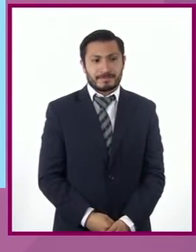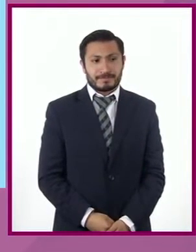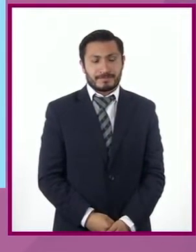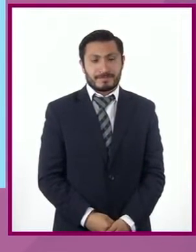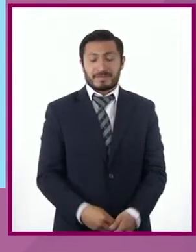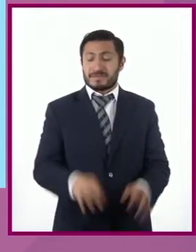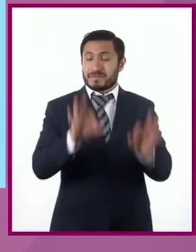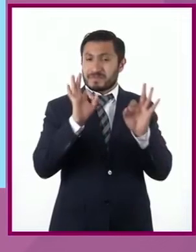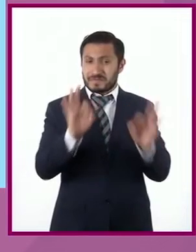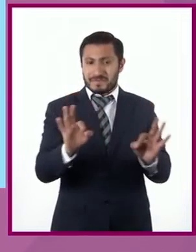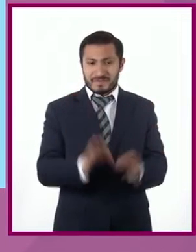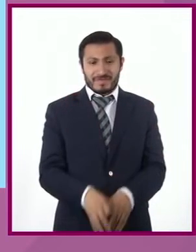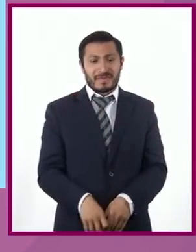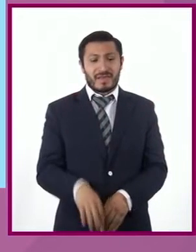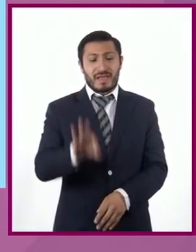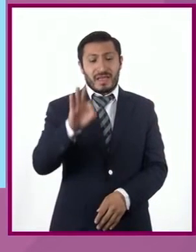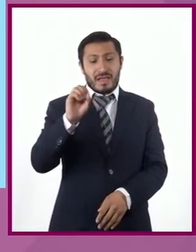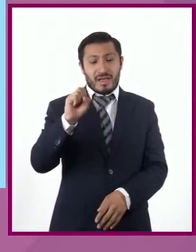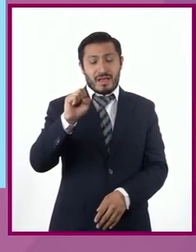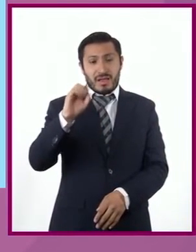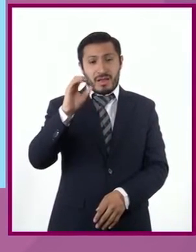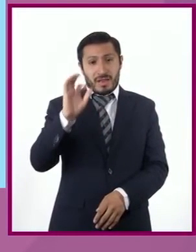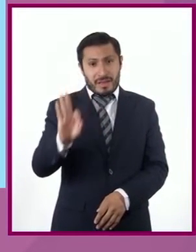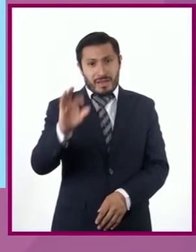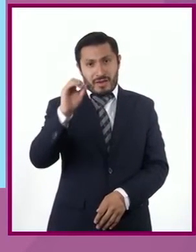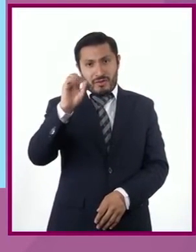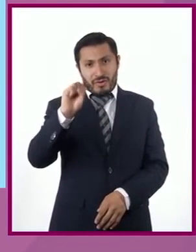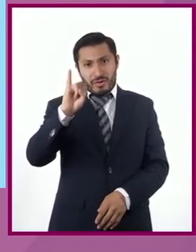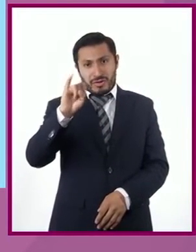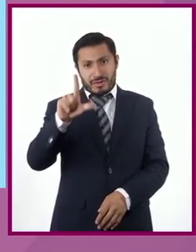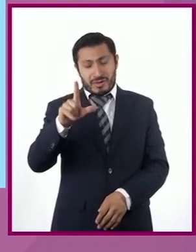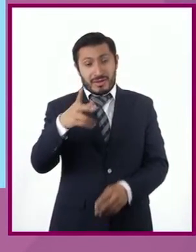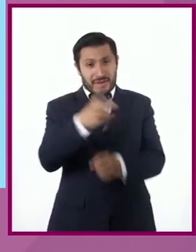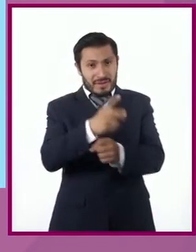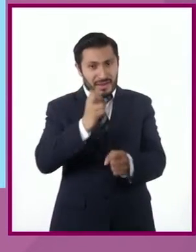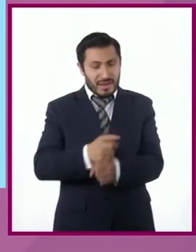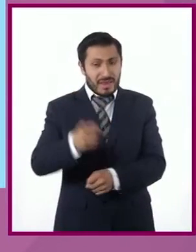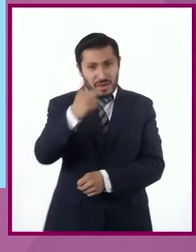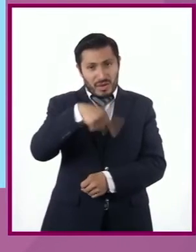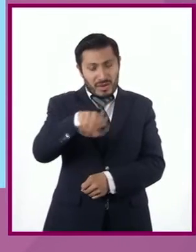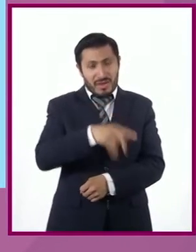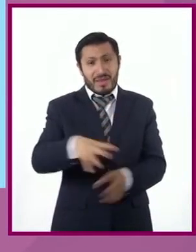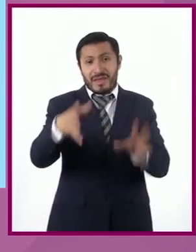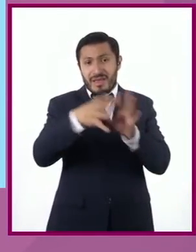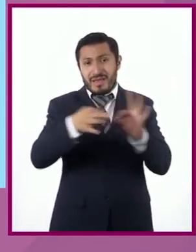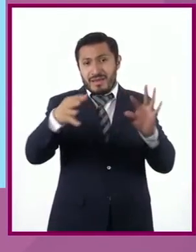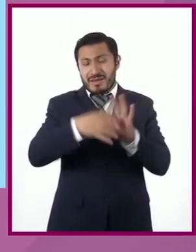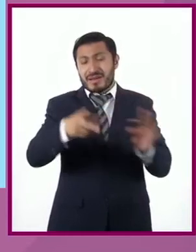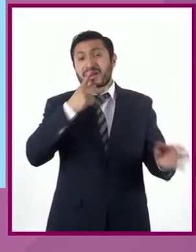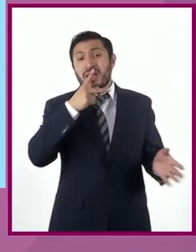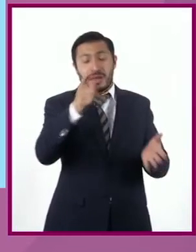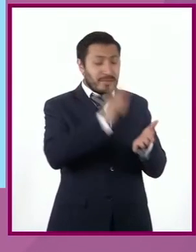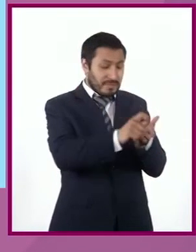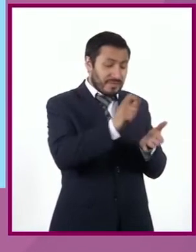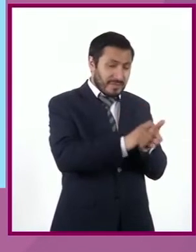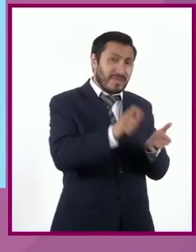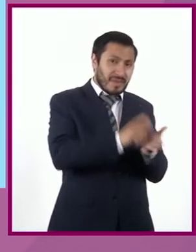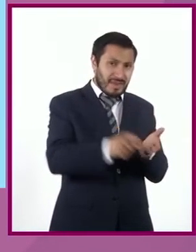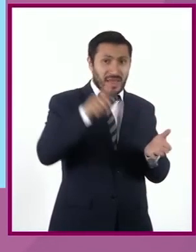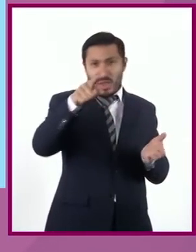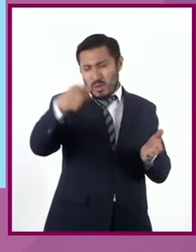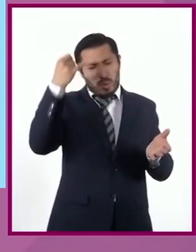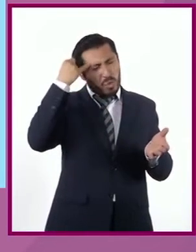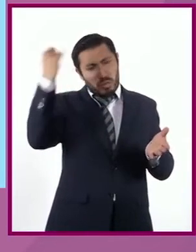¡Bien hecho! Se trata de fósil. Les invitamos a que definan este término. Anoten la